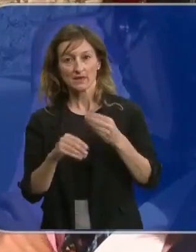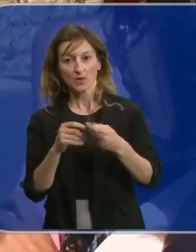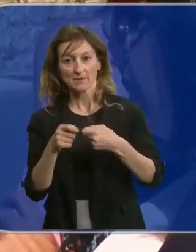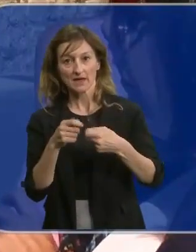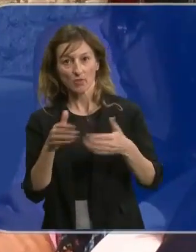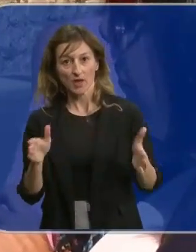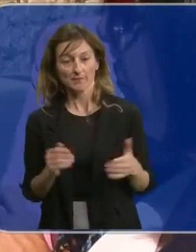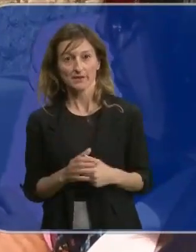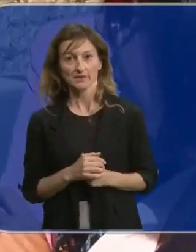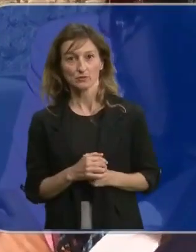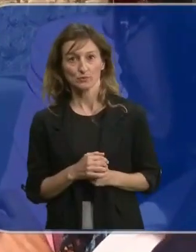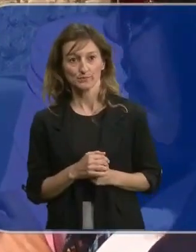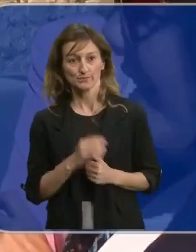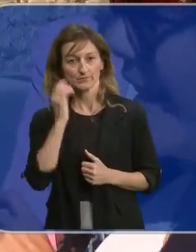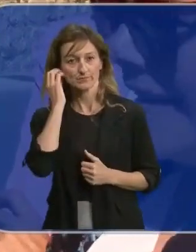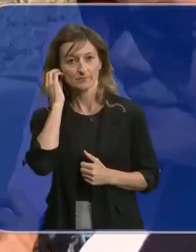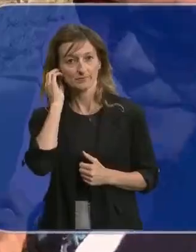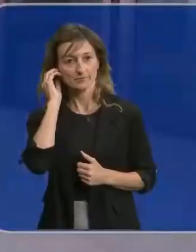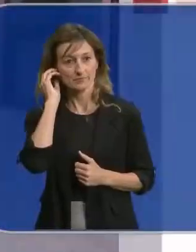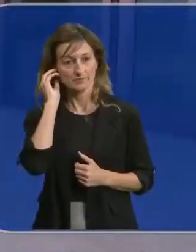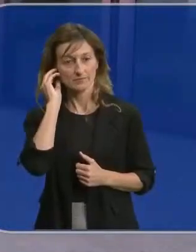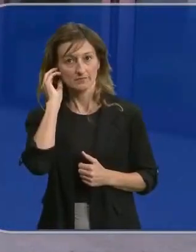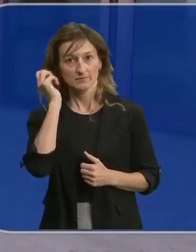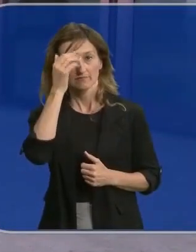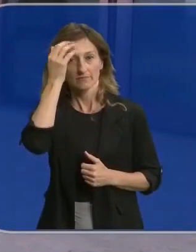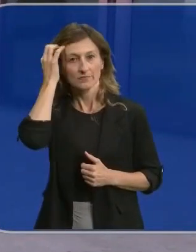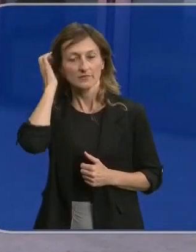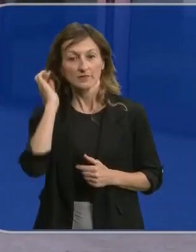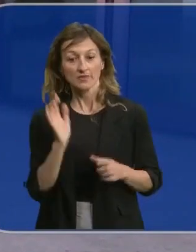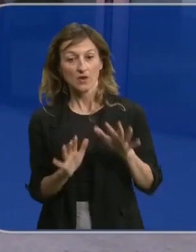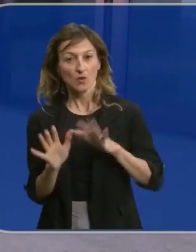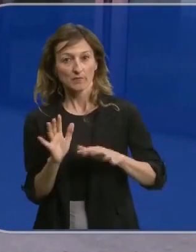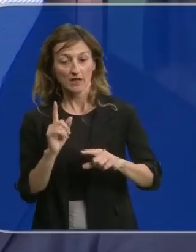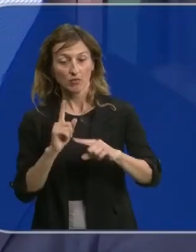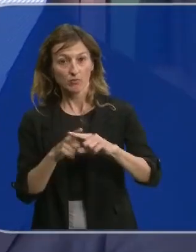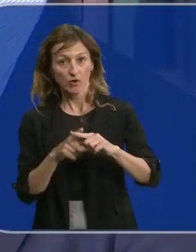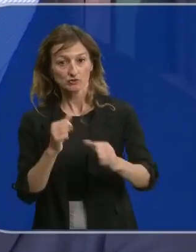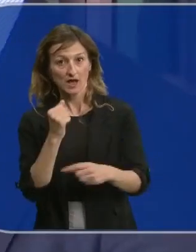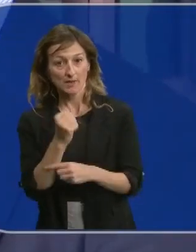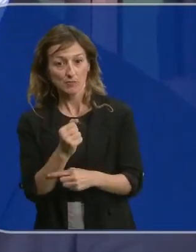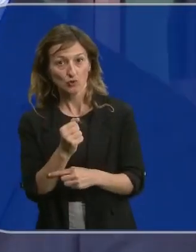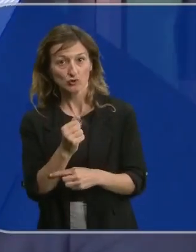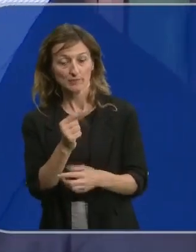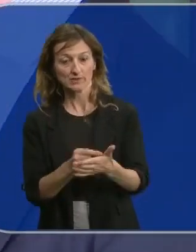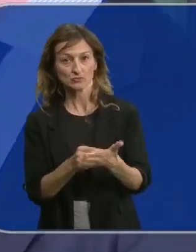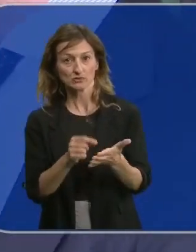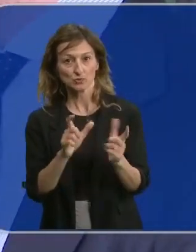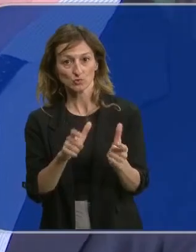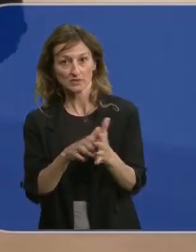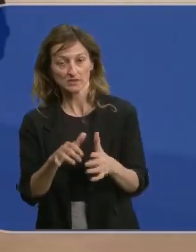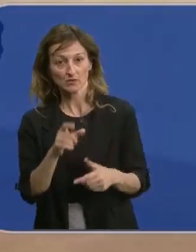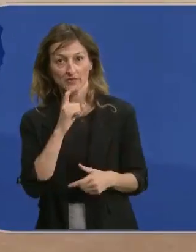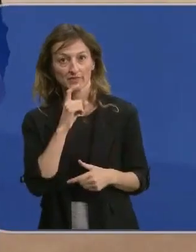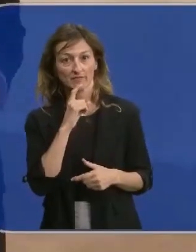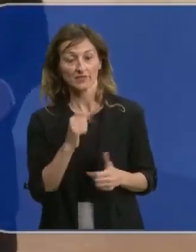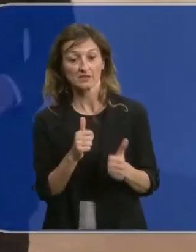Este mercado abierto en el contexto nacional se complica que vox apoye los próximos presupuestos de la junta así lo ha asegurado